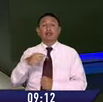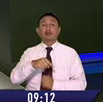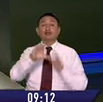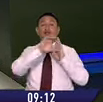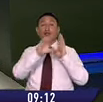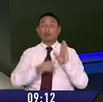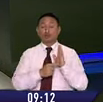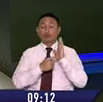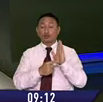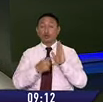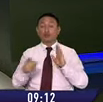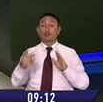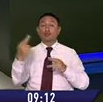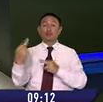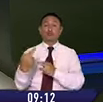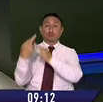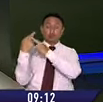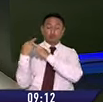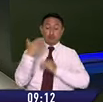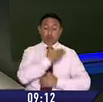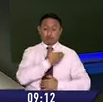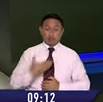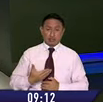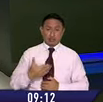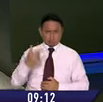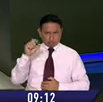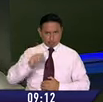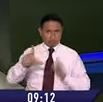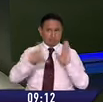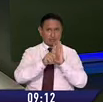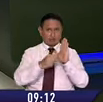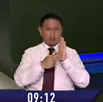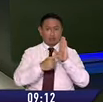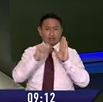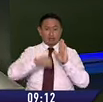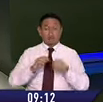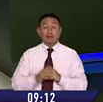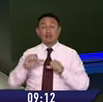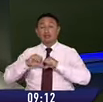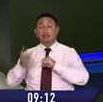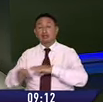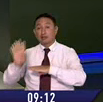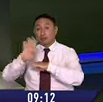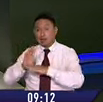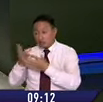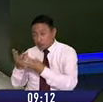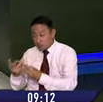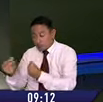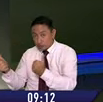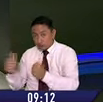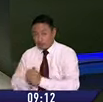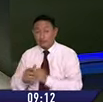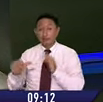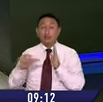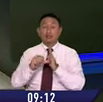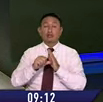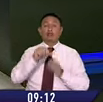da la Constitución al presidente de la República. O sea, es una herramienta totalmente legal para disolver la Asamblea Nacional, según el